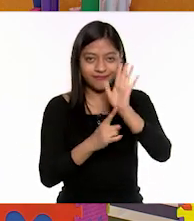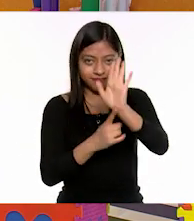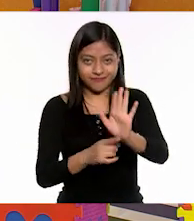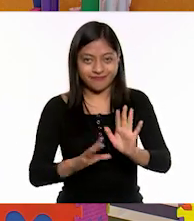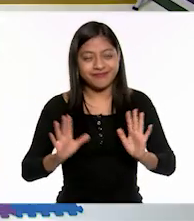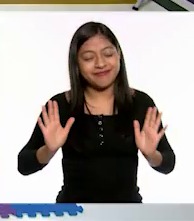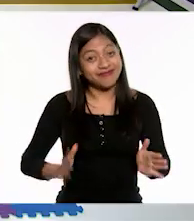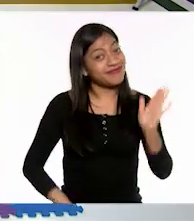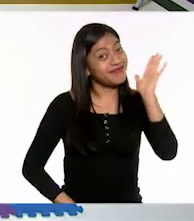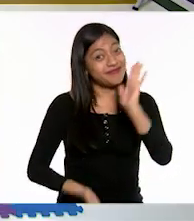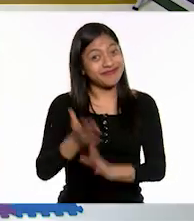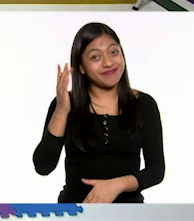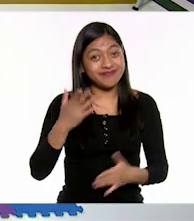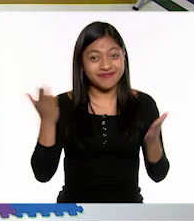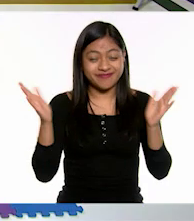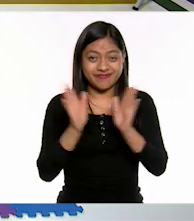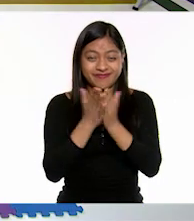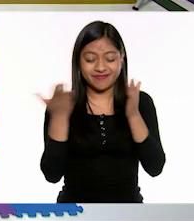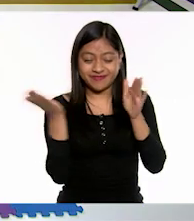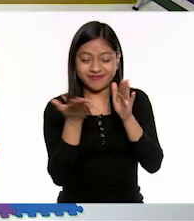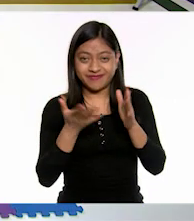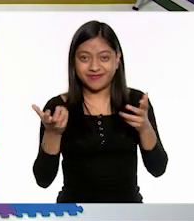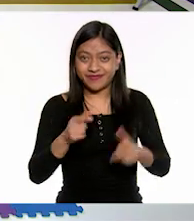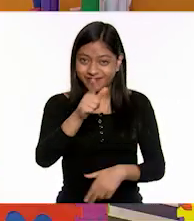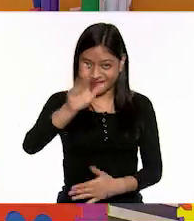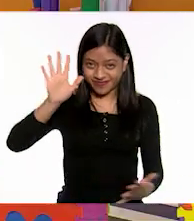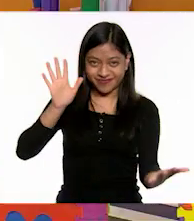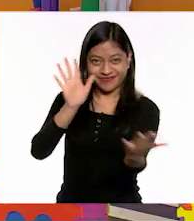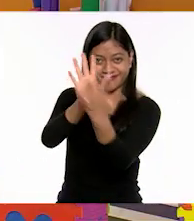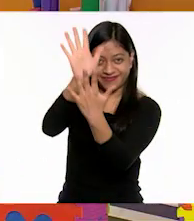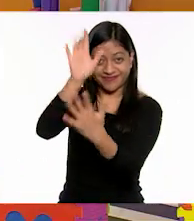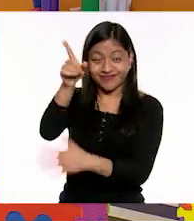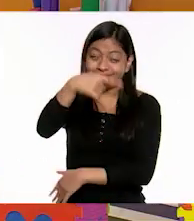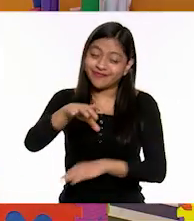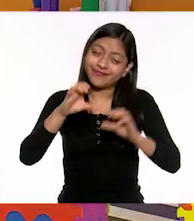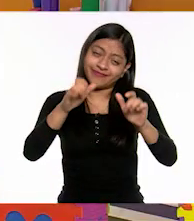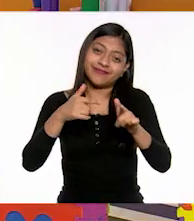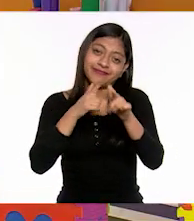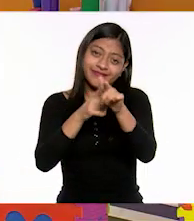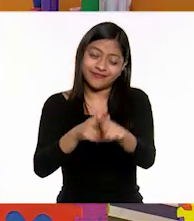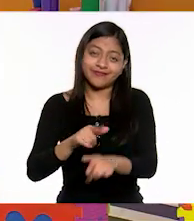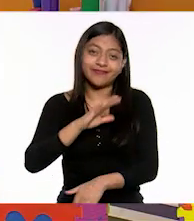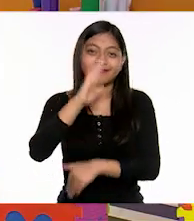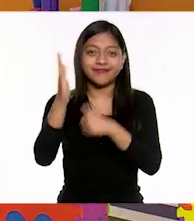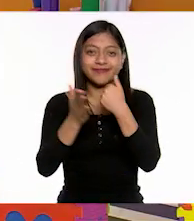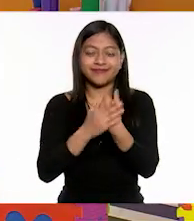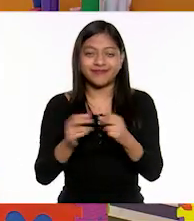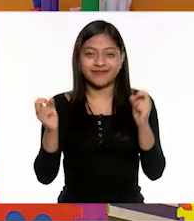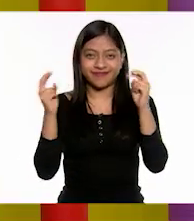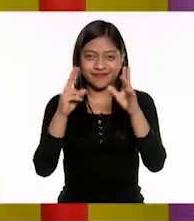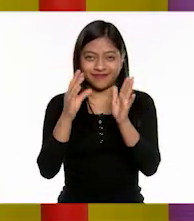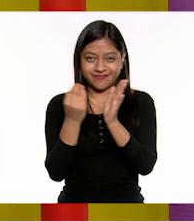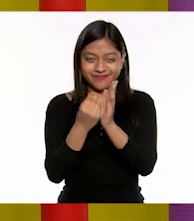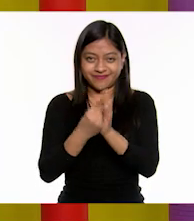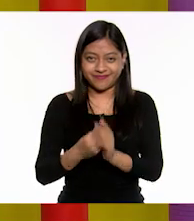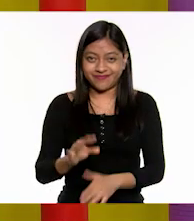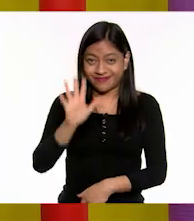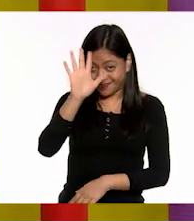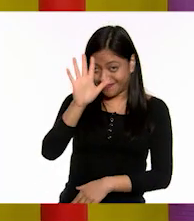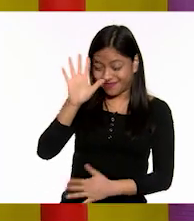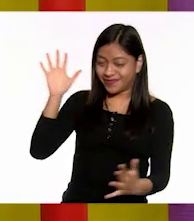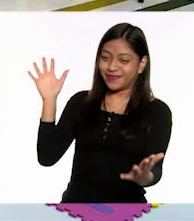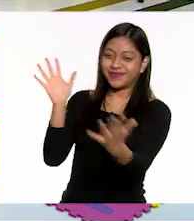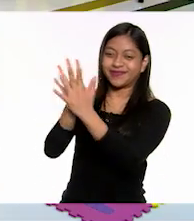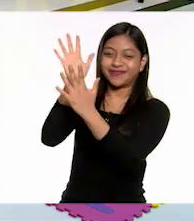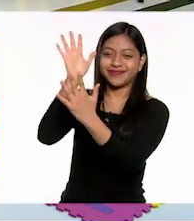pues vámonos denme esos cinco delitos sigan se protegiendo y nos vemos en la siguiente clase para streamer de esos cinco deditos nos